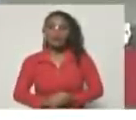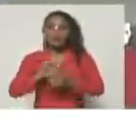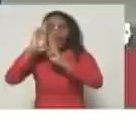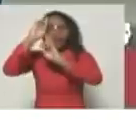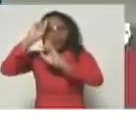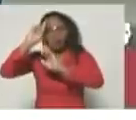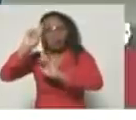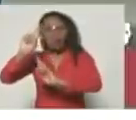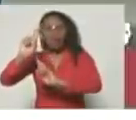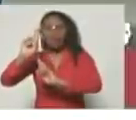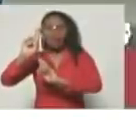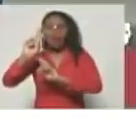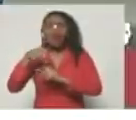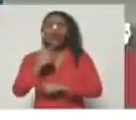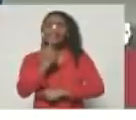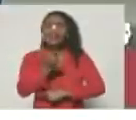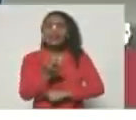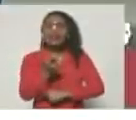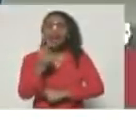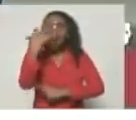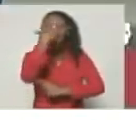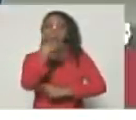respetando lo que me decía esta joven